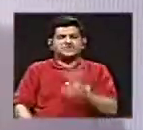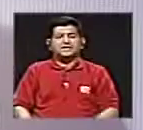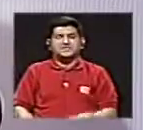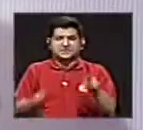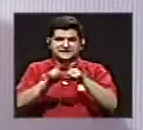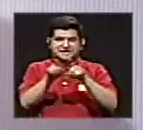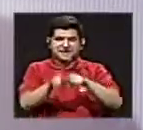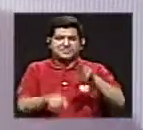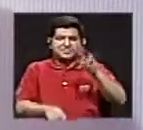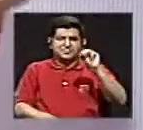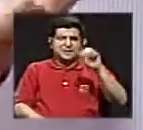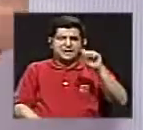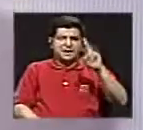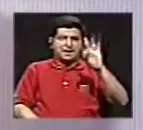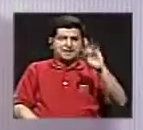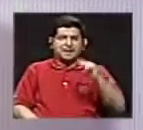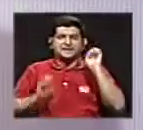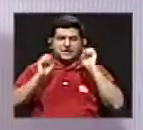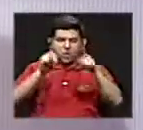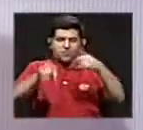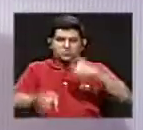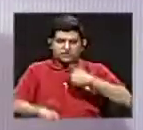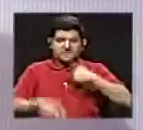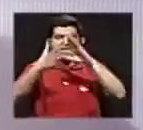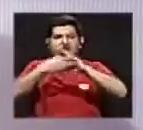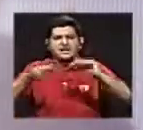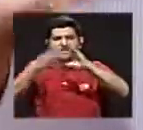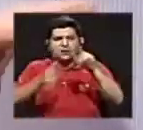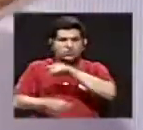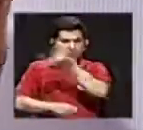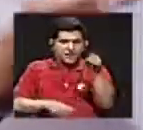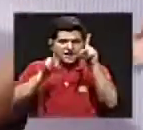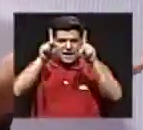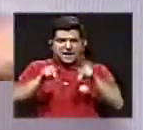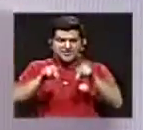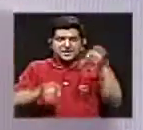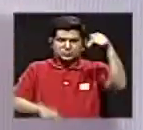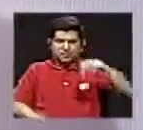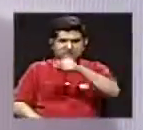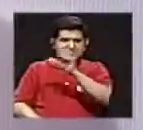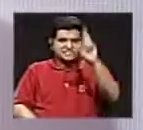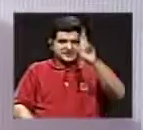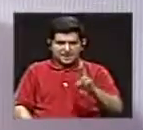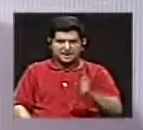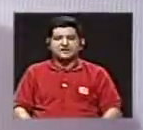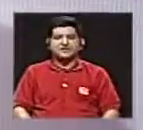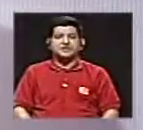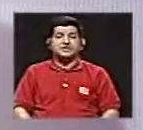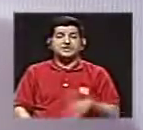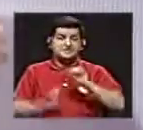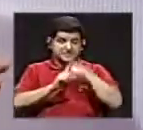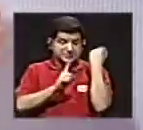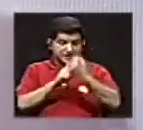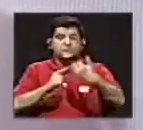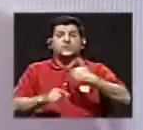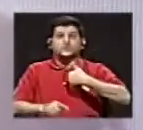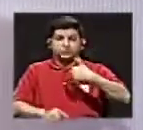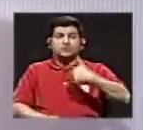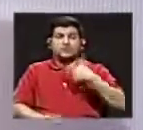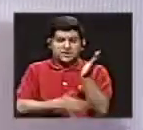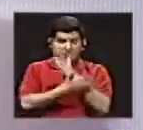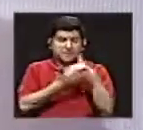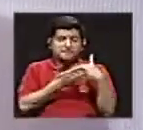que nos dé la oportunidad, que nos está dando la oportunidad de contarles a ustedes, a los costarricenses, a los compatriotas, la situación que está viviendo